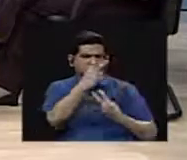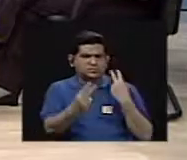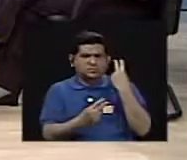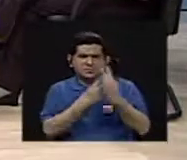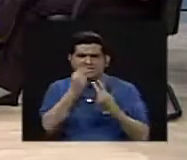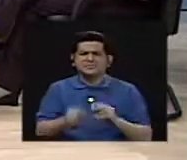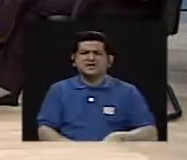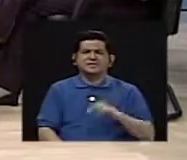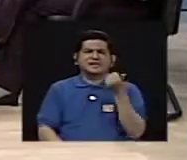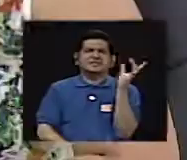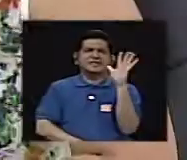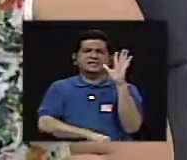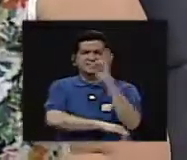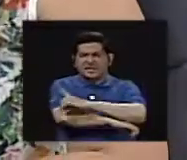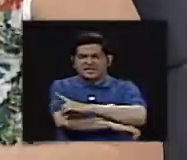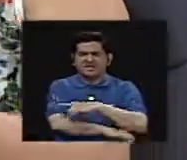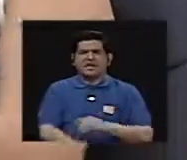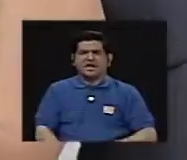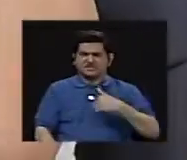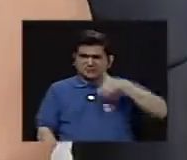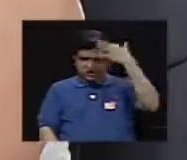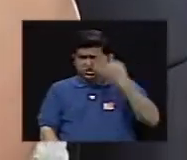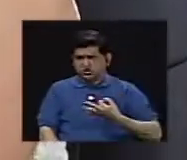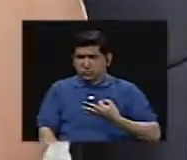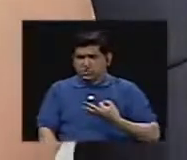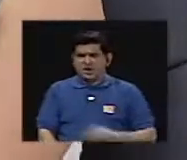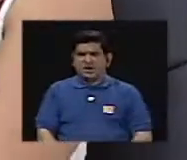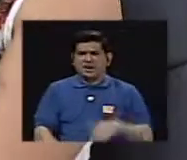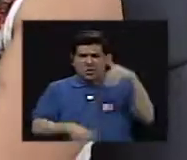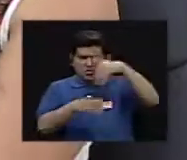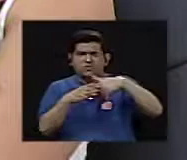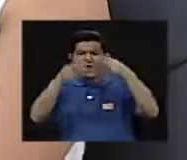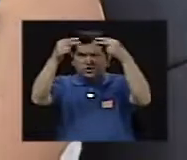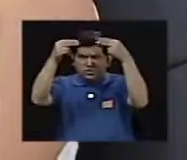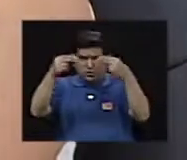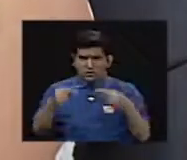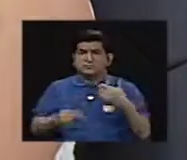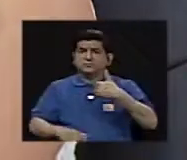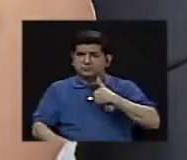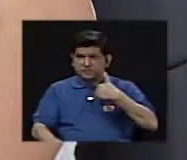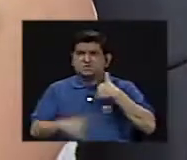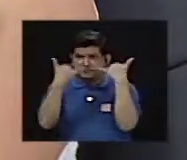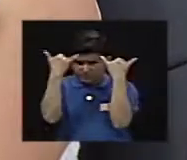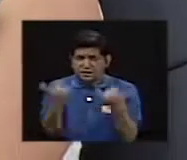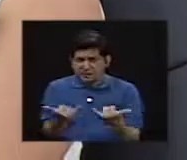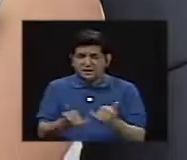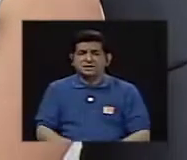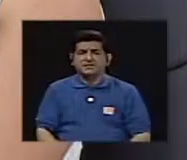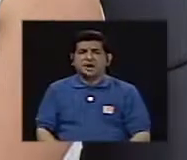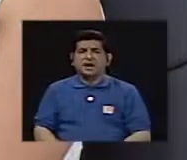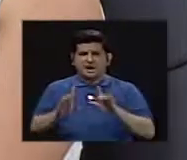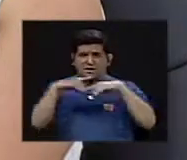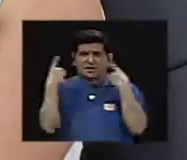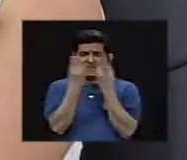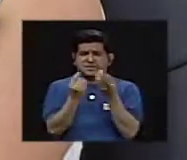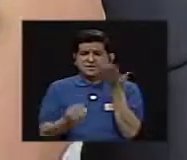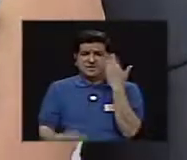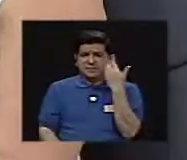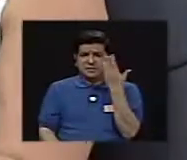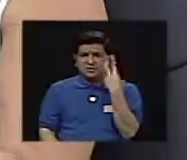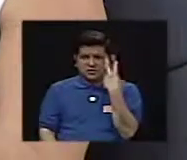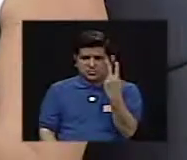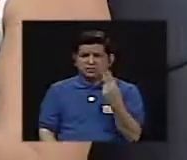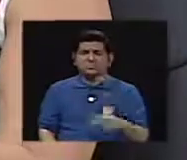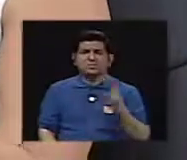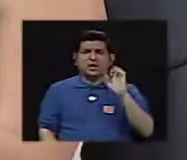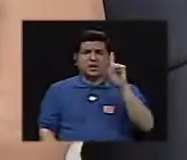15 días nomás? O sea, yo me imagino que está inserto en un presupuesto que tiene que tener audiovisuales de la UNED para hacerlo. Entonces, me